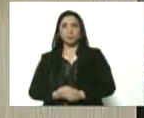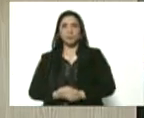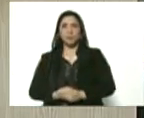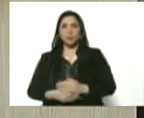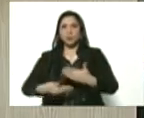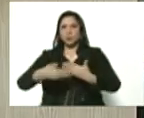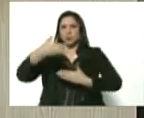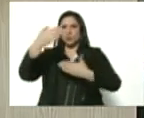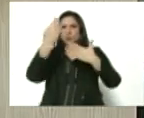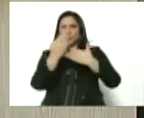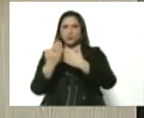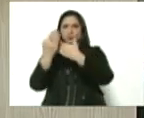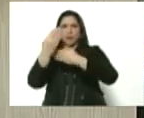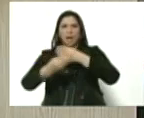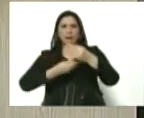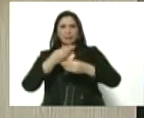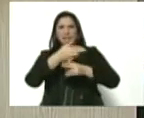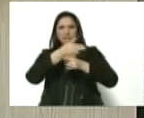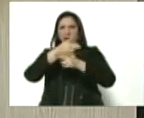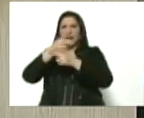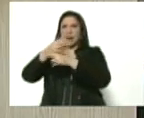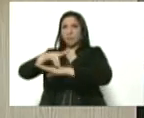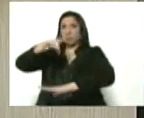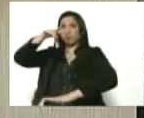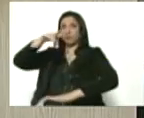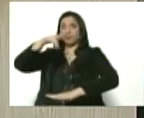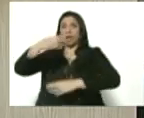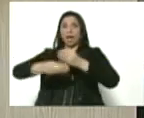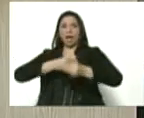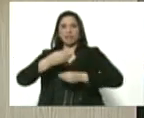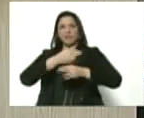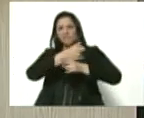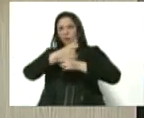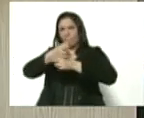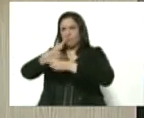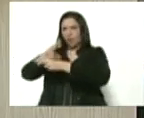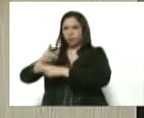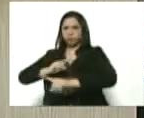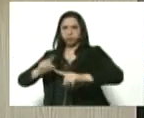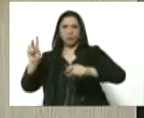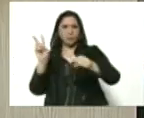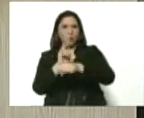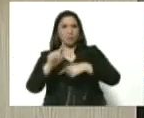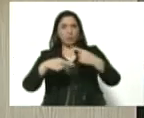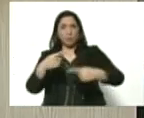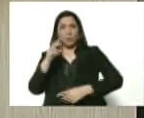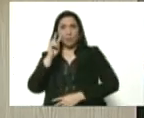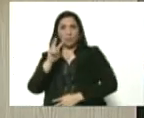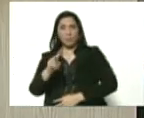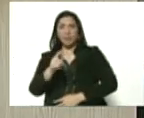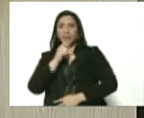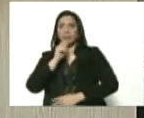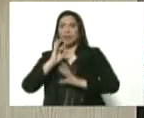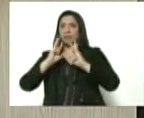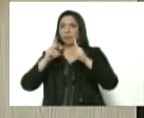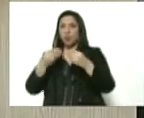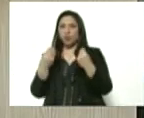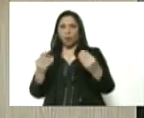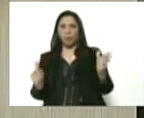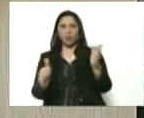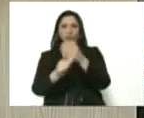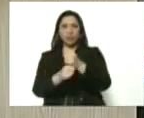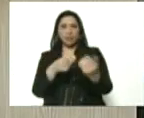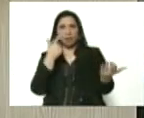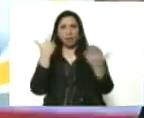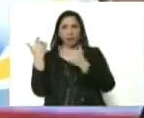y se le iban a colocar armas de alta potencia para poder ejercer sus acciones de violencia. Luego vamos a ver un testimonio de cómo fueron conseguidas